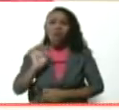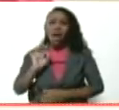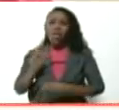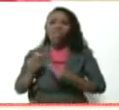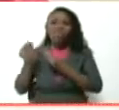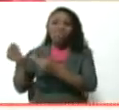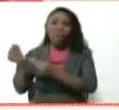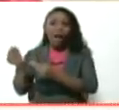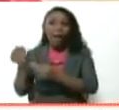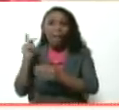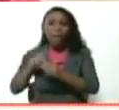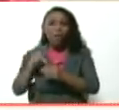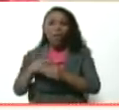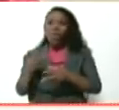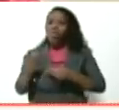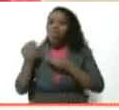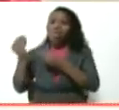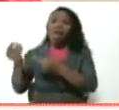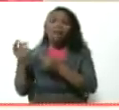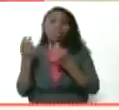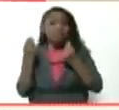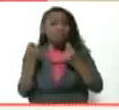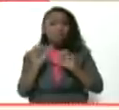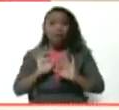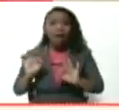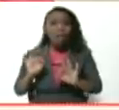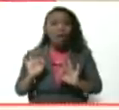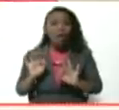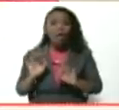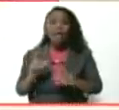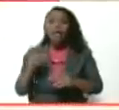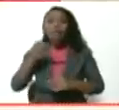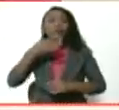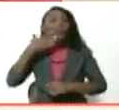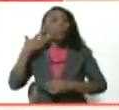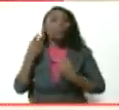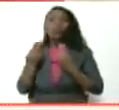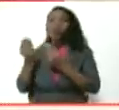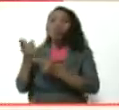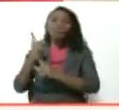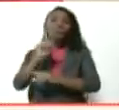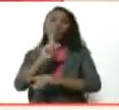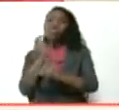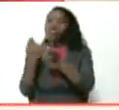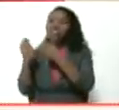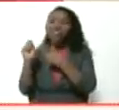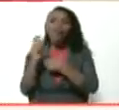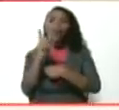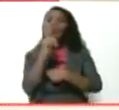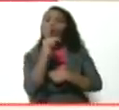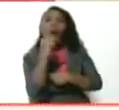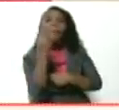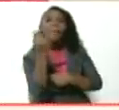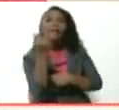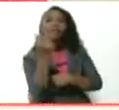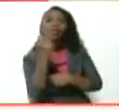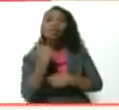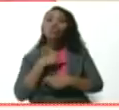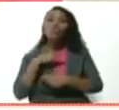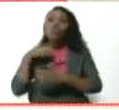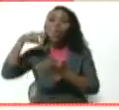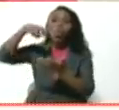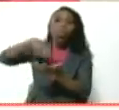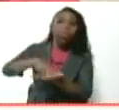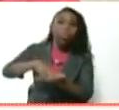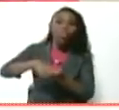nuestro petróleo, ni van a tener nuestra riqueza y nuestra dignidad. No se vende, no tiene precio, no nos rendimos bajo